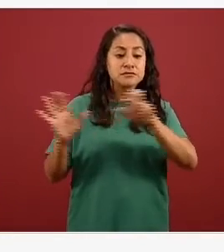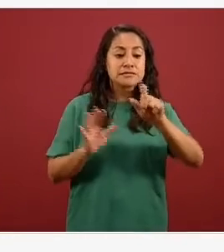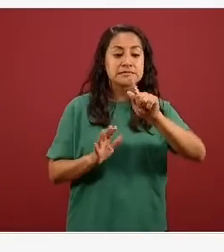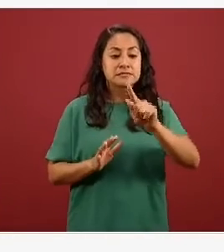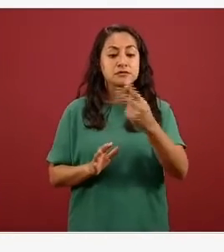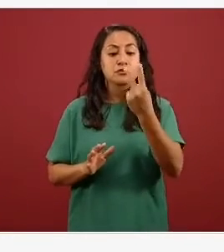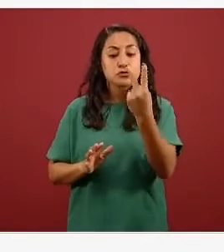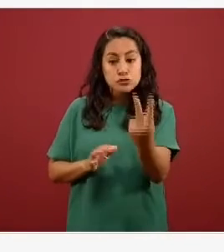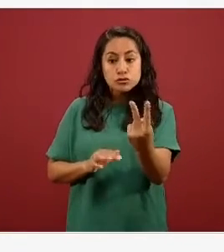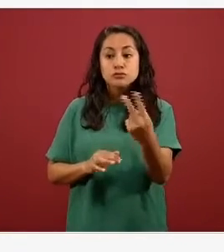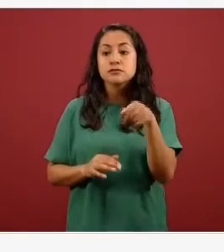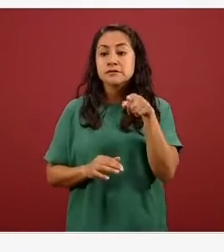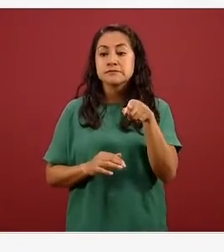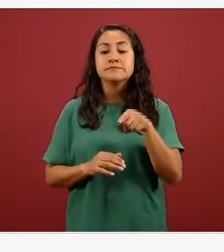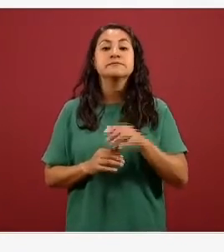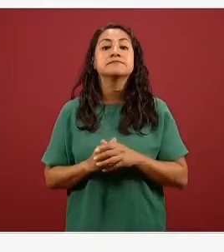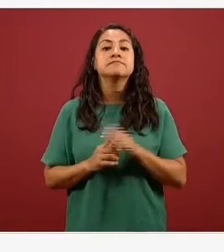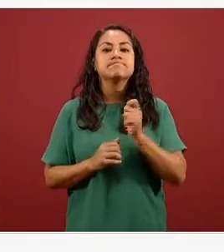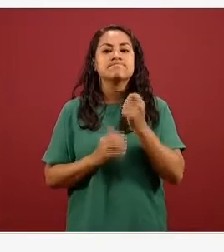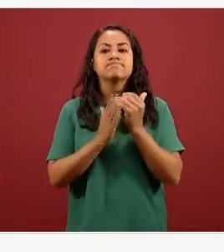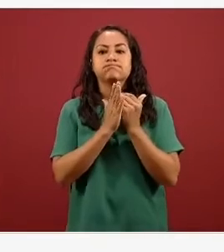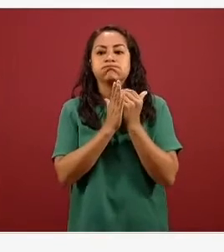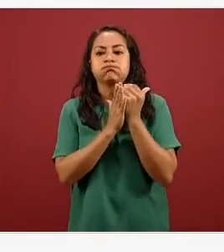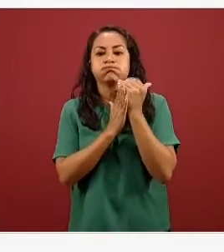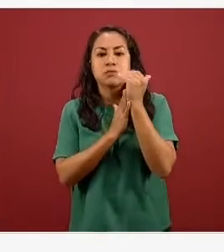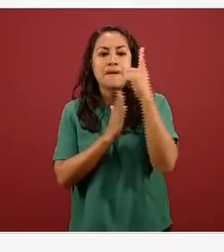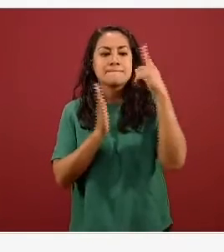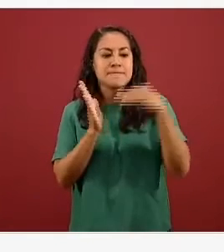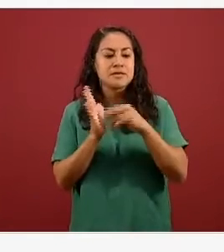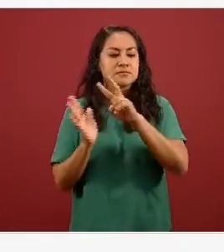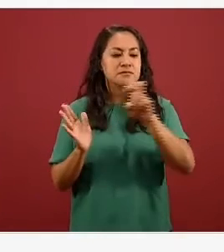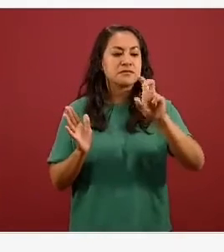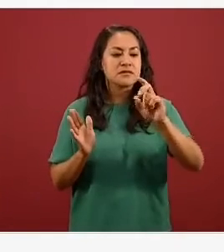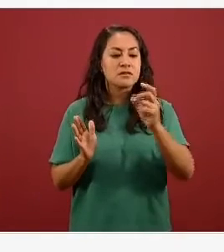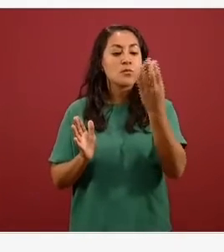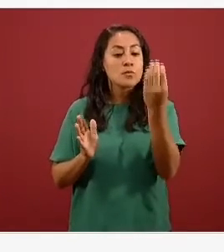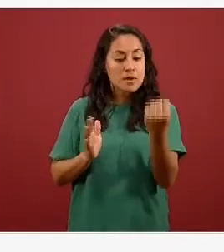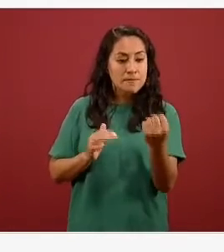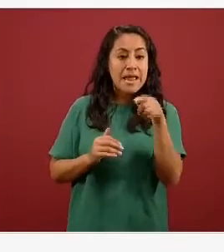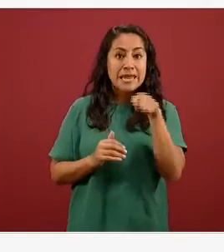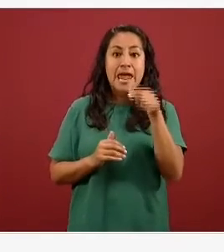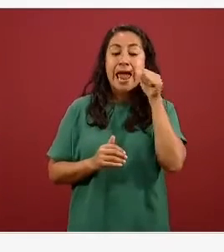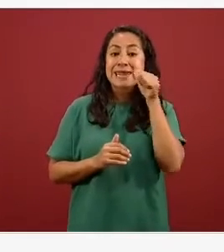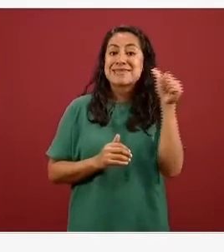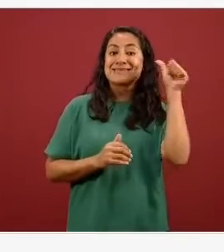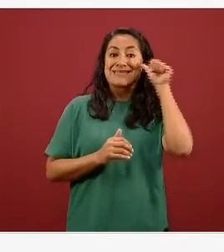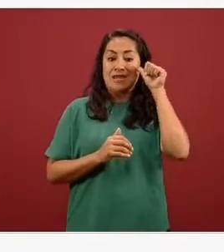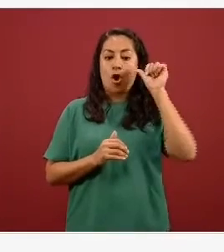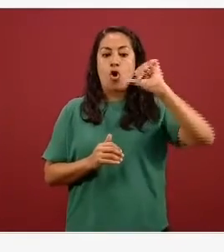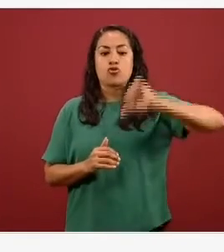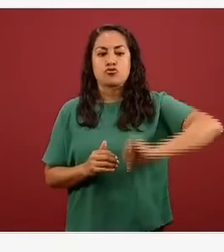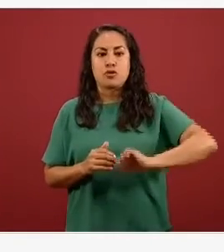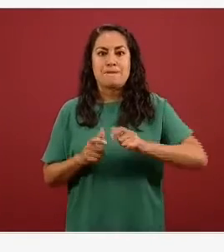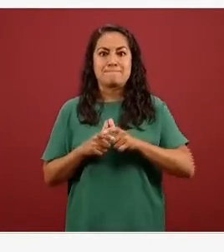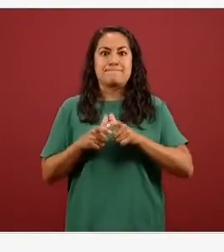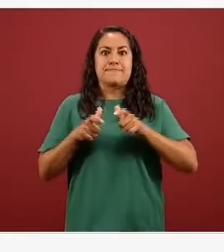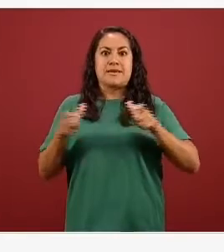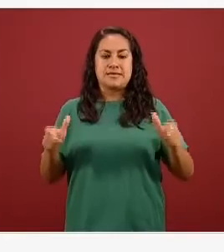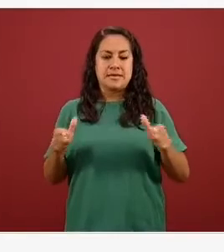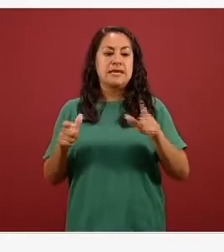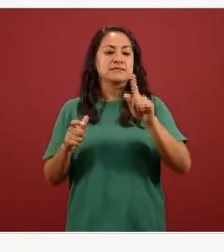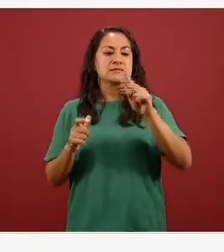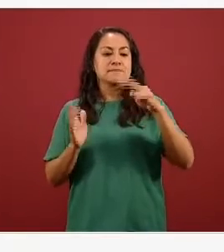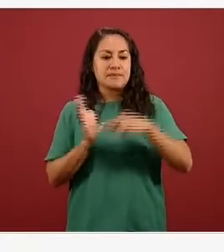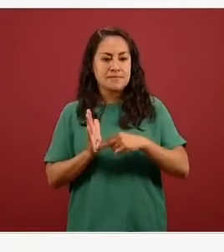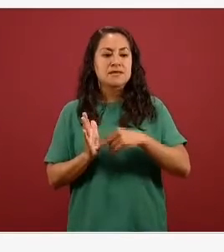12.872, que fue un incremento de 1.239 casos del día de ayer para hoy, lo que representó a su vez un incremento porcentual